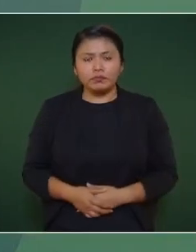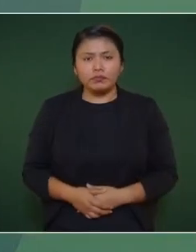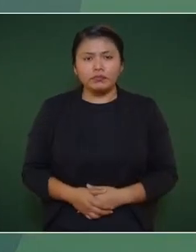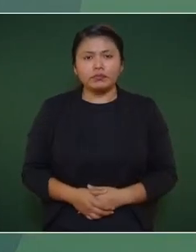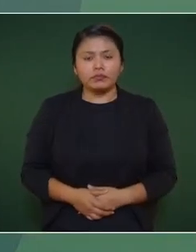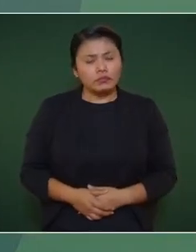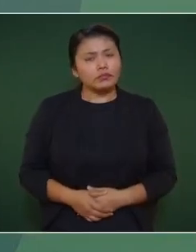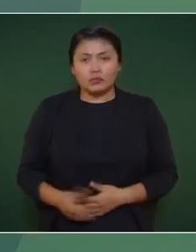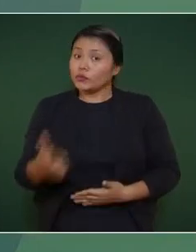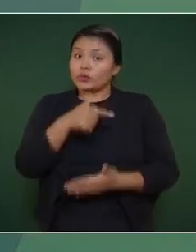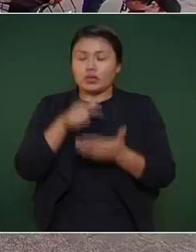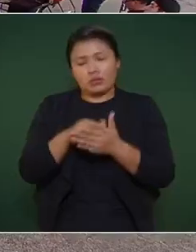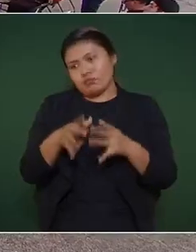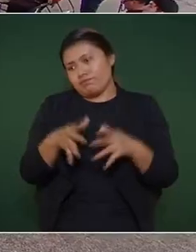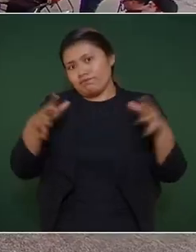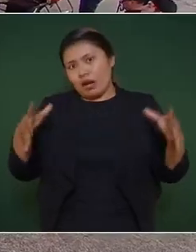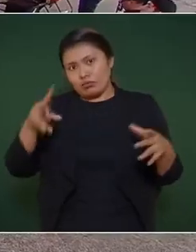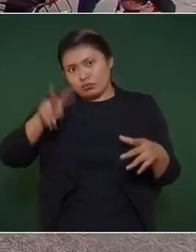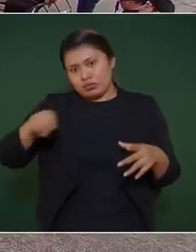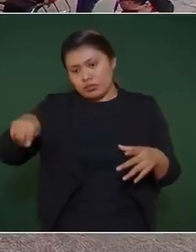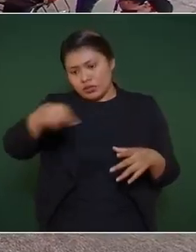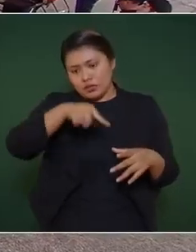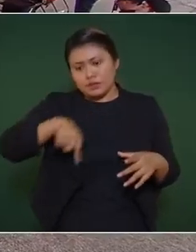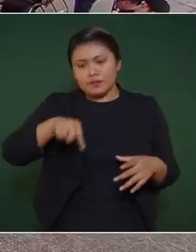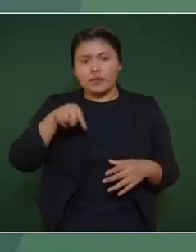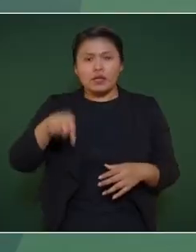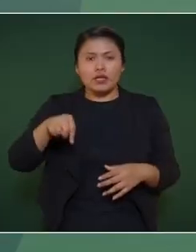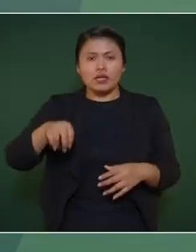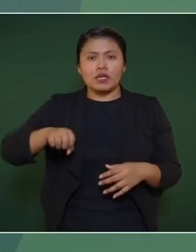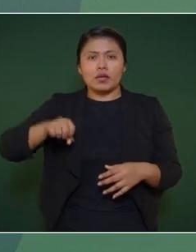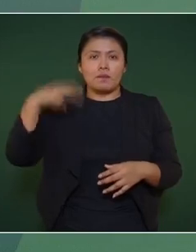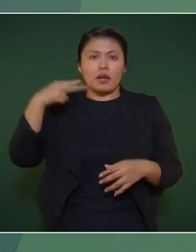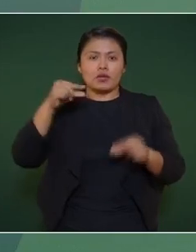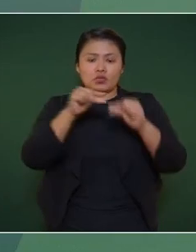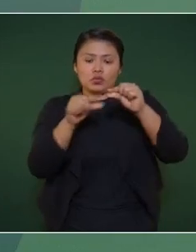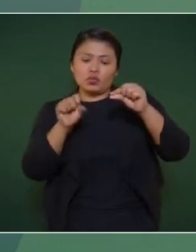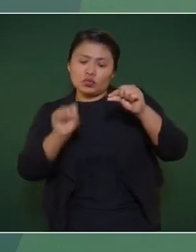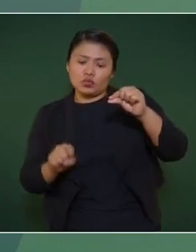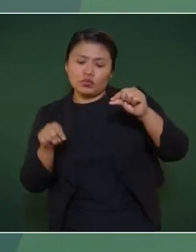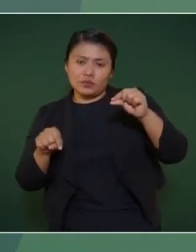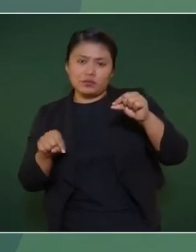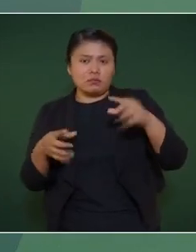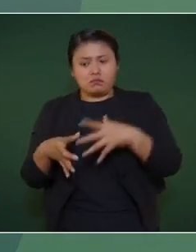se hayan dado acá, en este lado del sur de Veracruz. Y